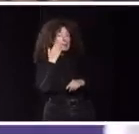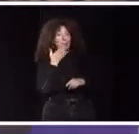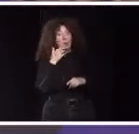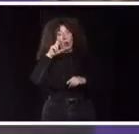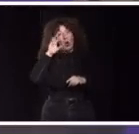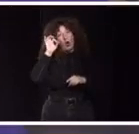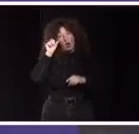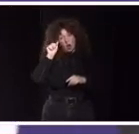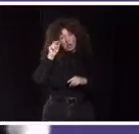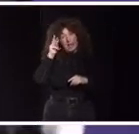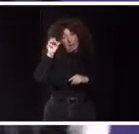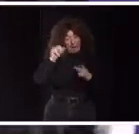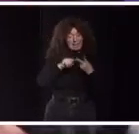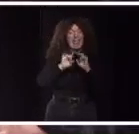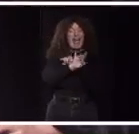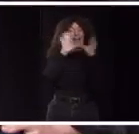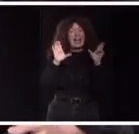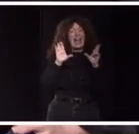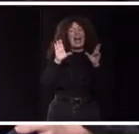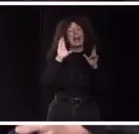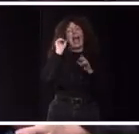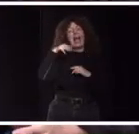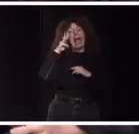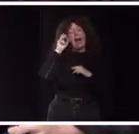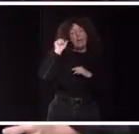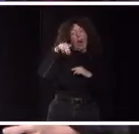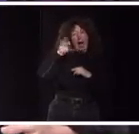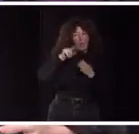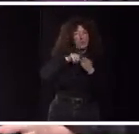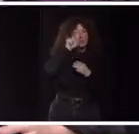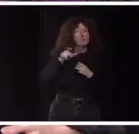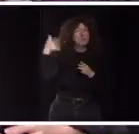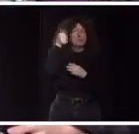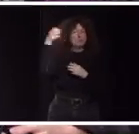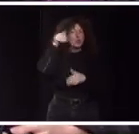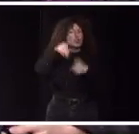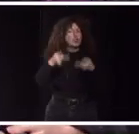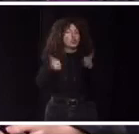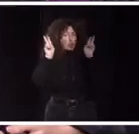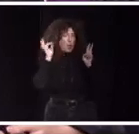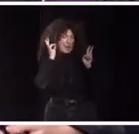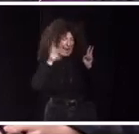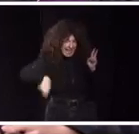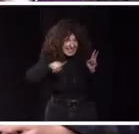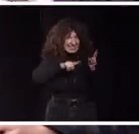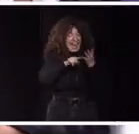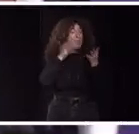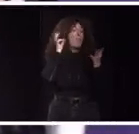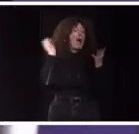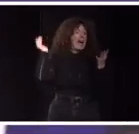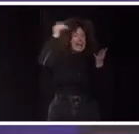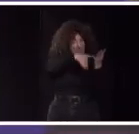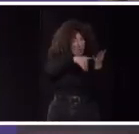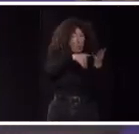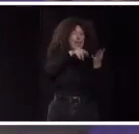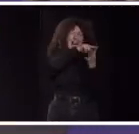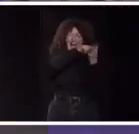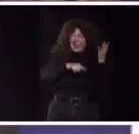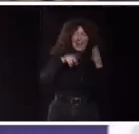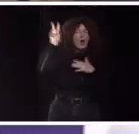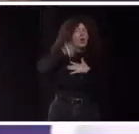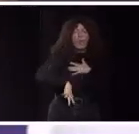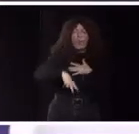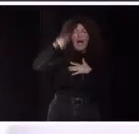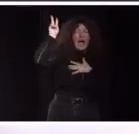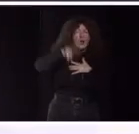Parks, pensad en Clara Campoamor, en las sufragistas, en las republicanas. Nunca, nunca ha habido un